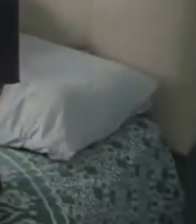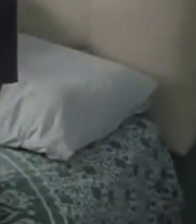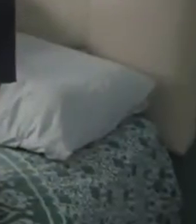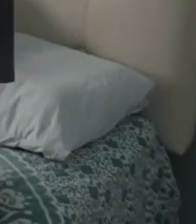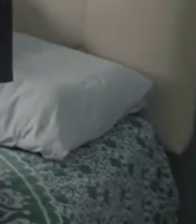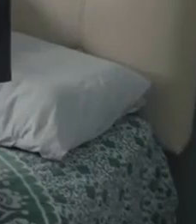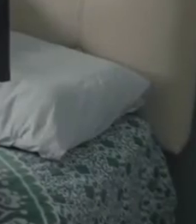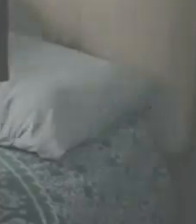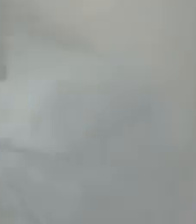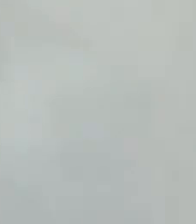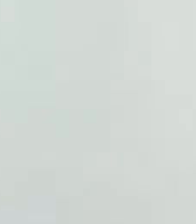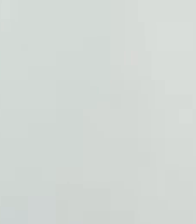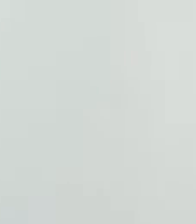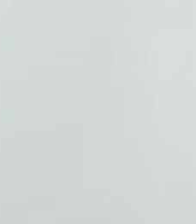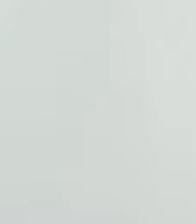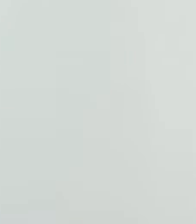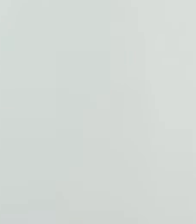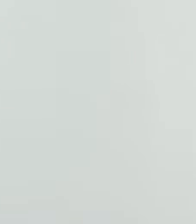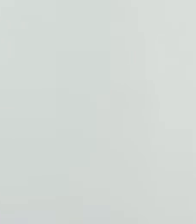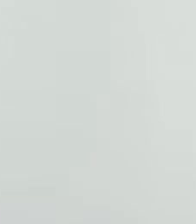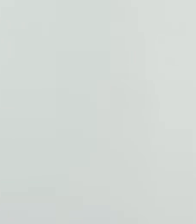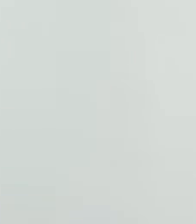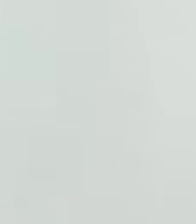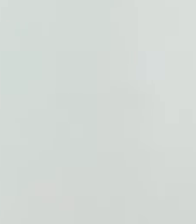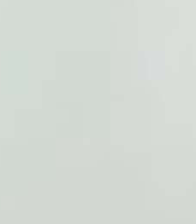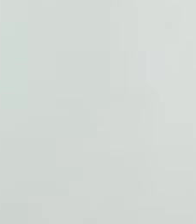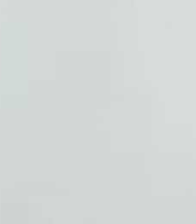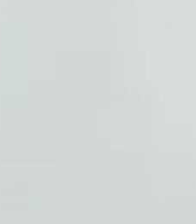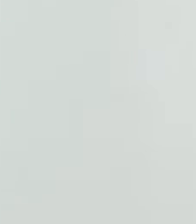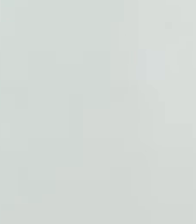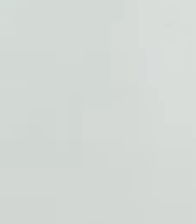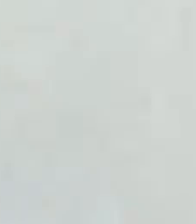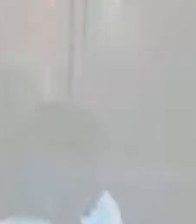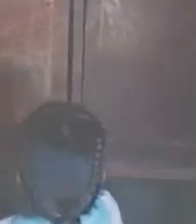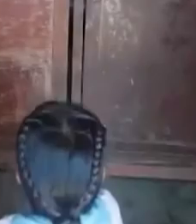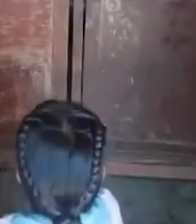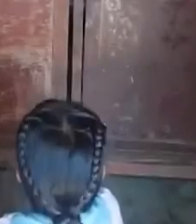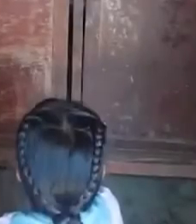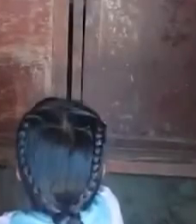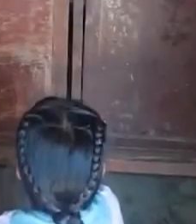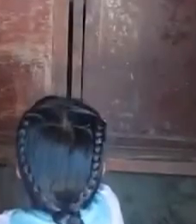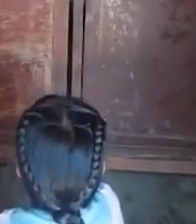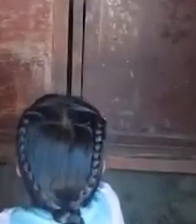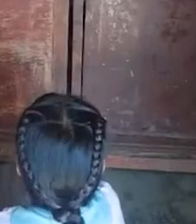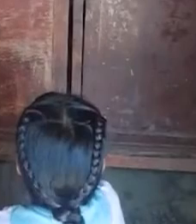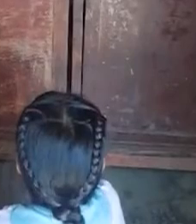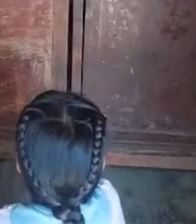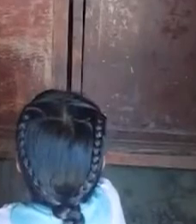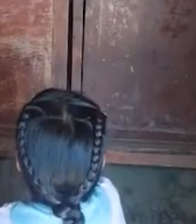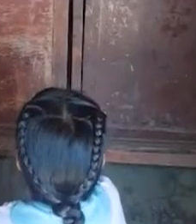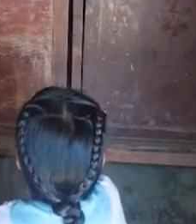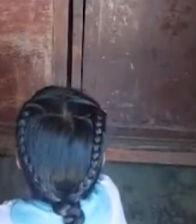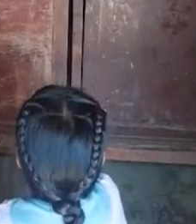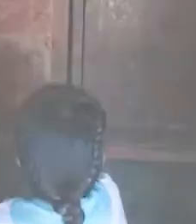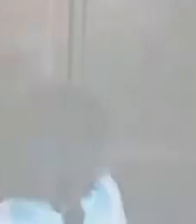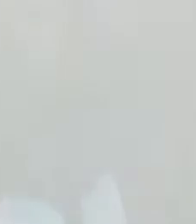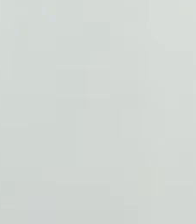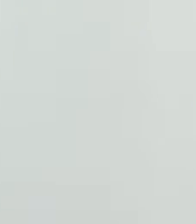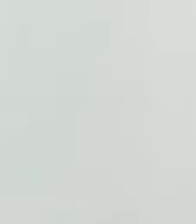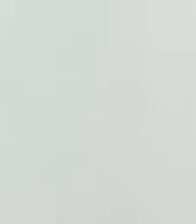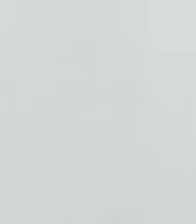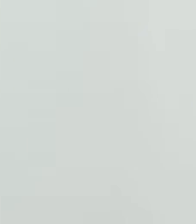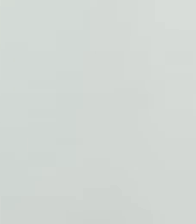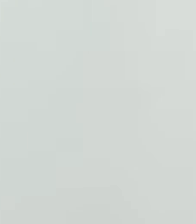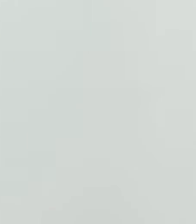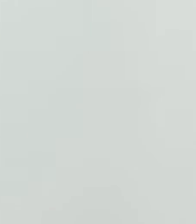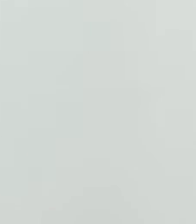aprender a manejarlas. Conversa con tus hijos e hijas sobre lo que sienten al quedarse en casa y lejos de sus amigos. Y lo más